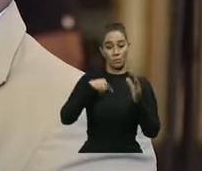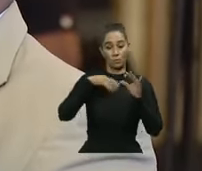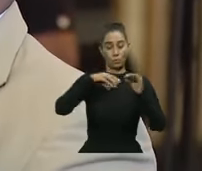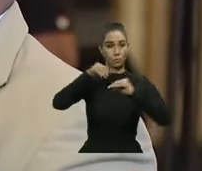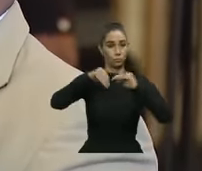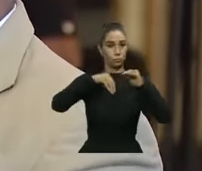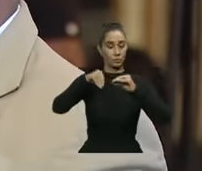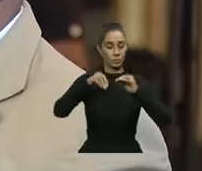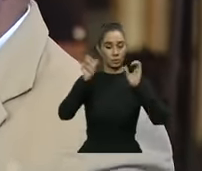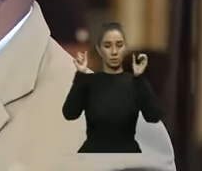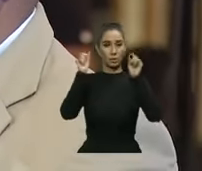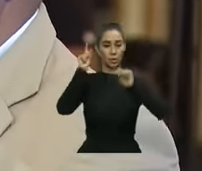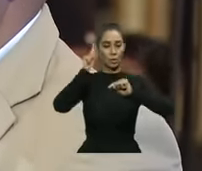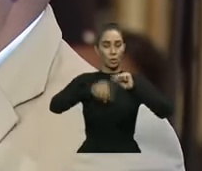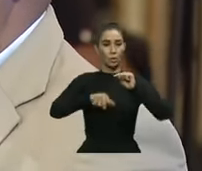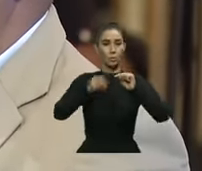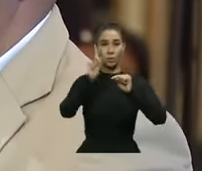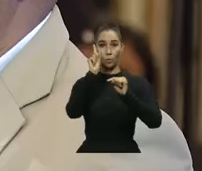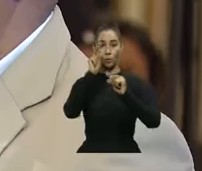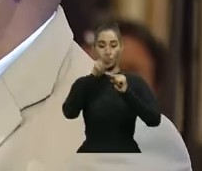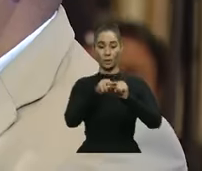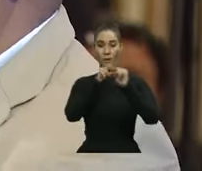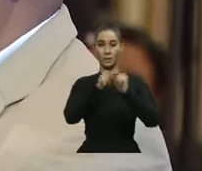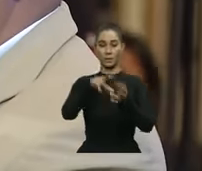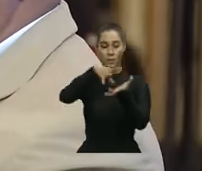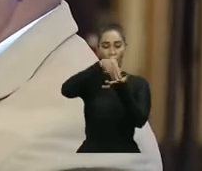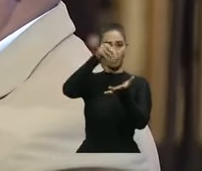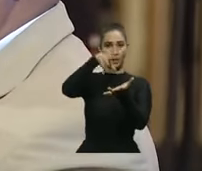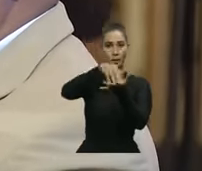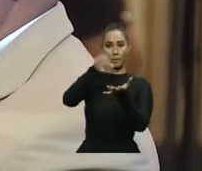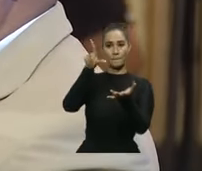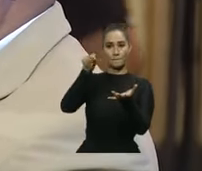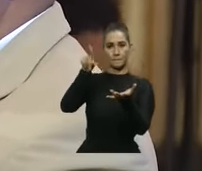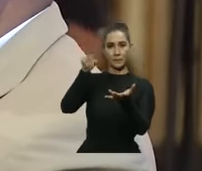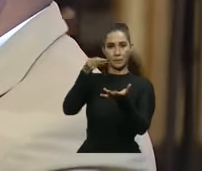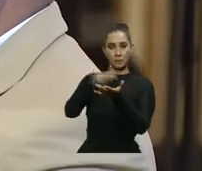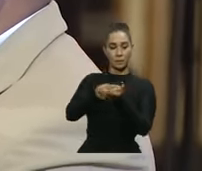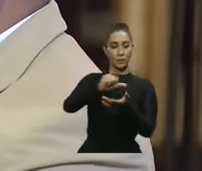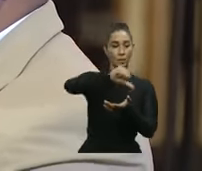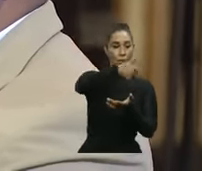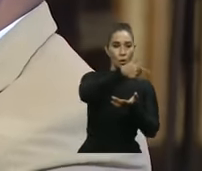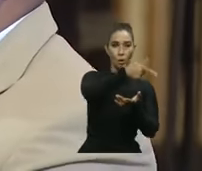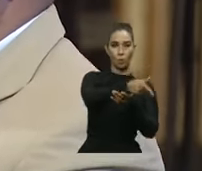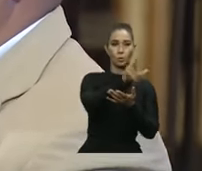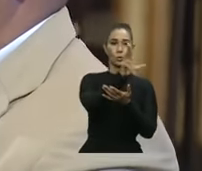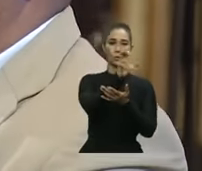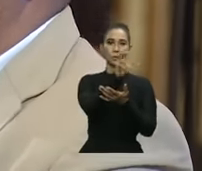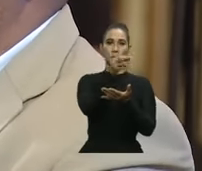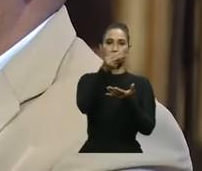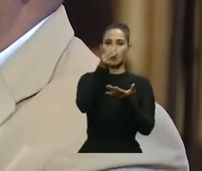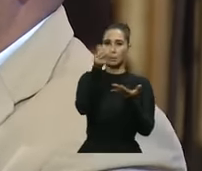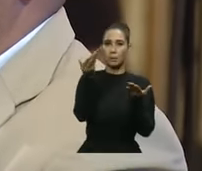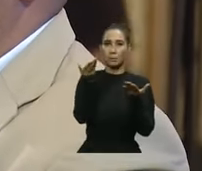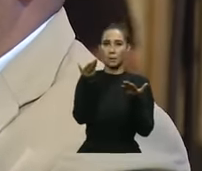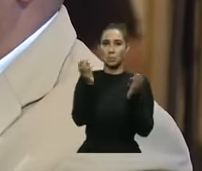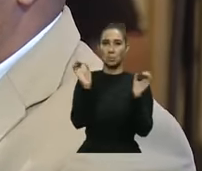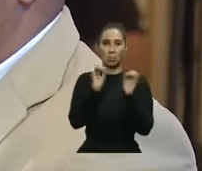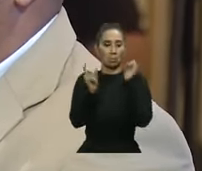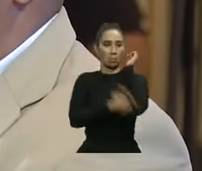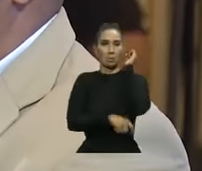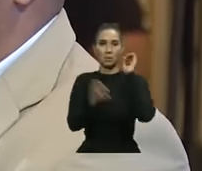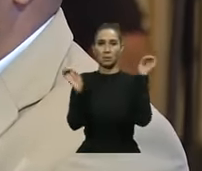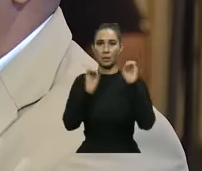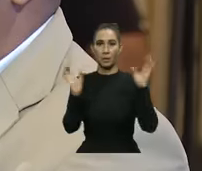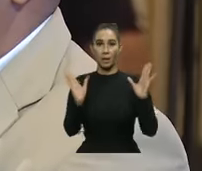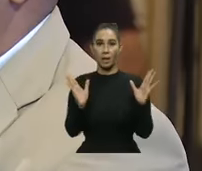no puedo vender una libra de arroz en 20 pesos y aquel comerciante la puede dar en 30 pesos y no sucede nada, porque